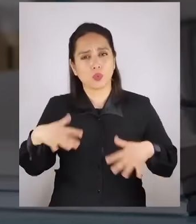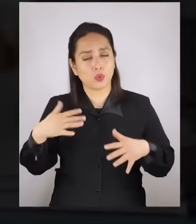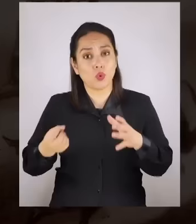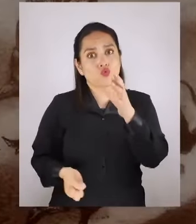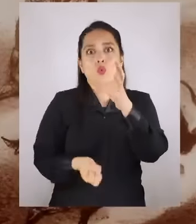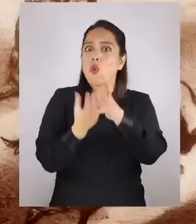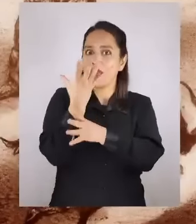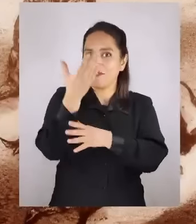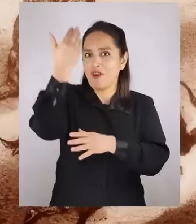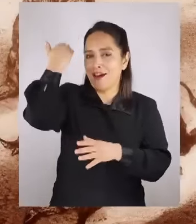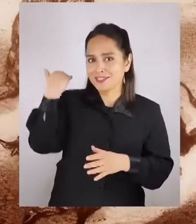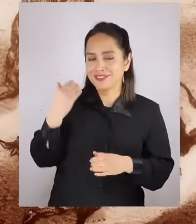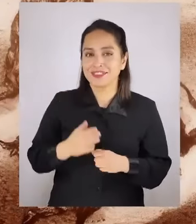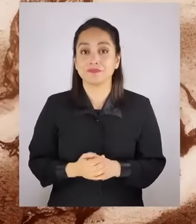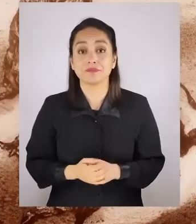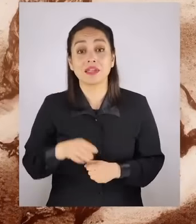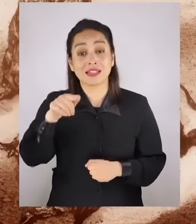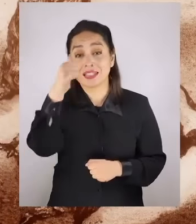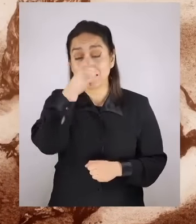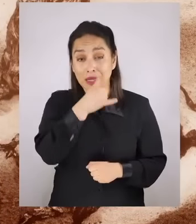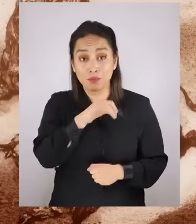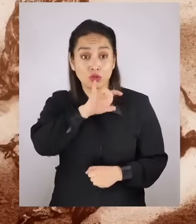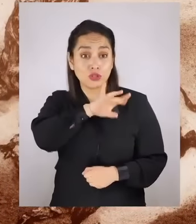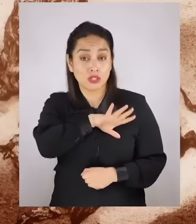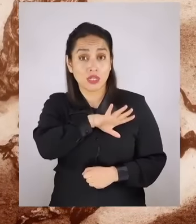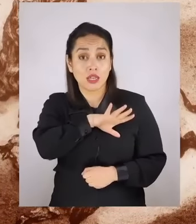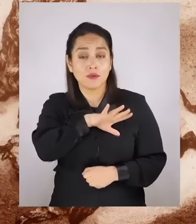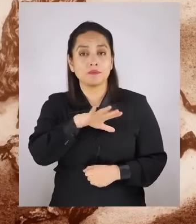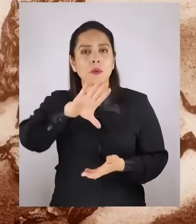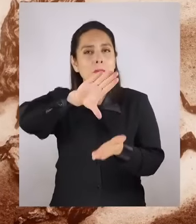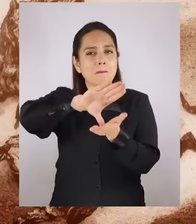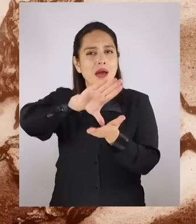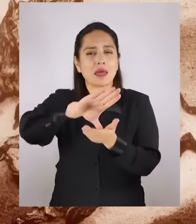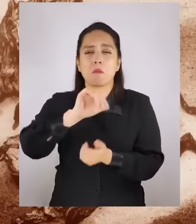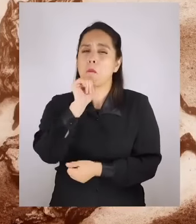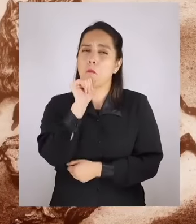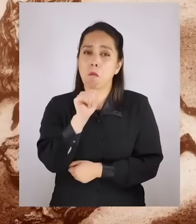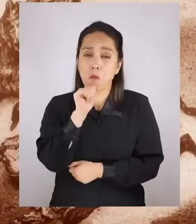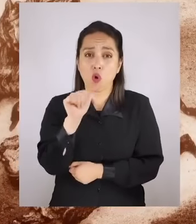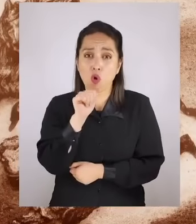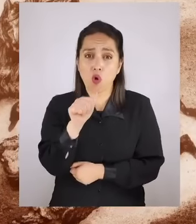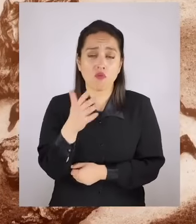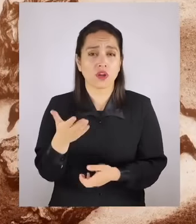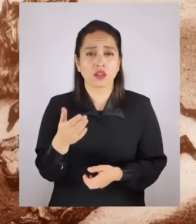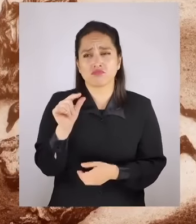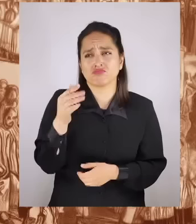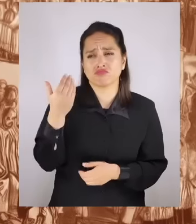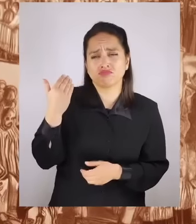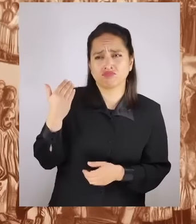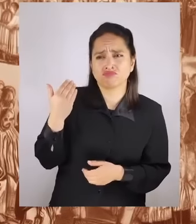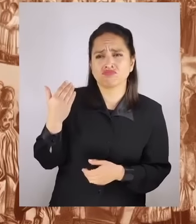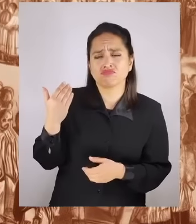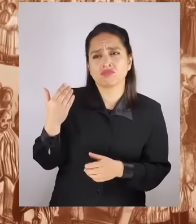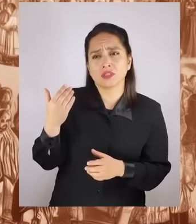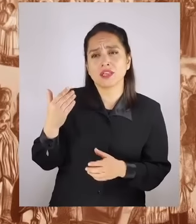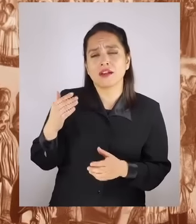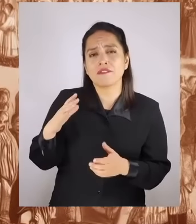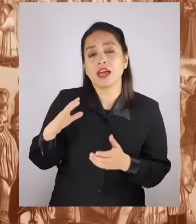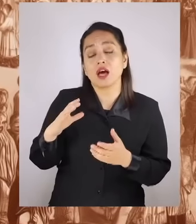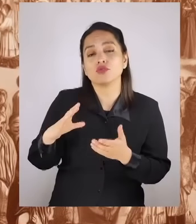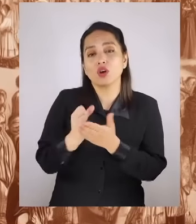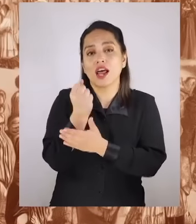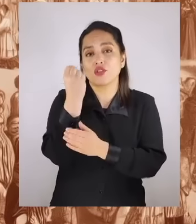novedoso. En ese momento Chile era un país extremadamente pobre, hacía no tanto venía saliendo del proceso de